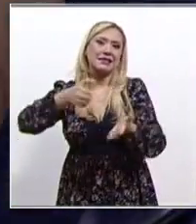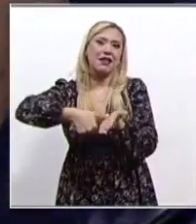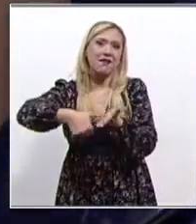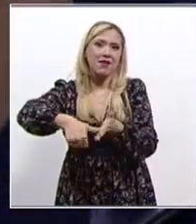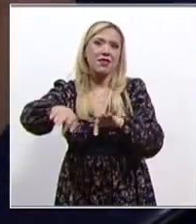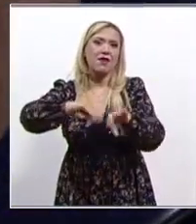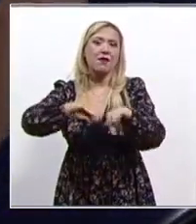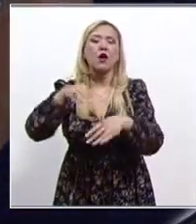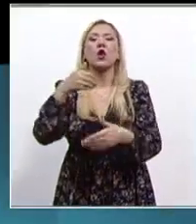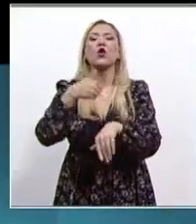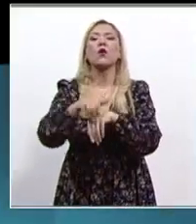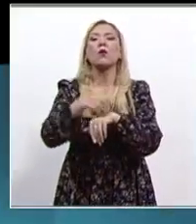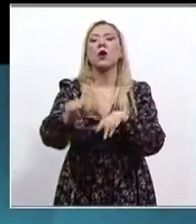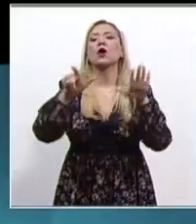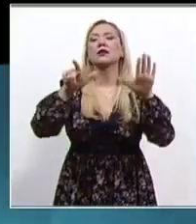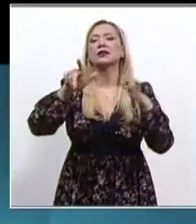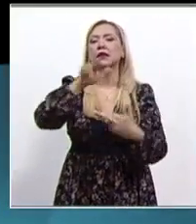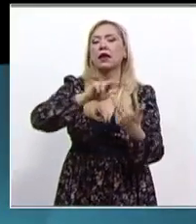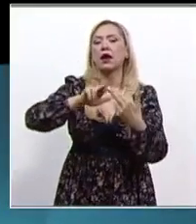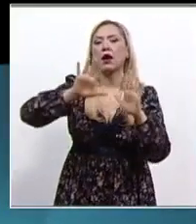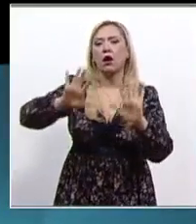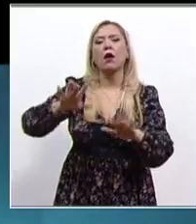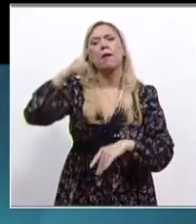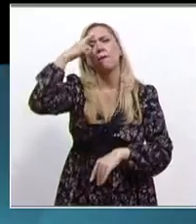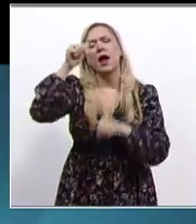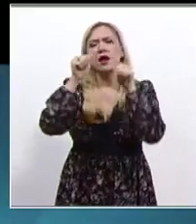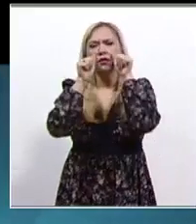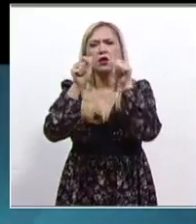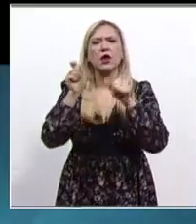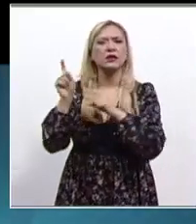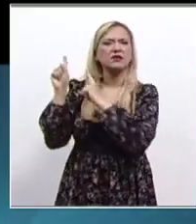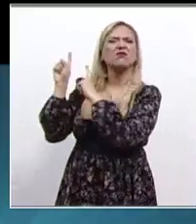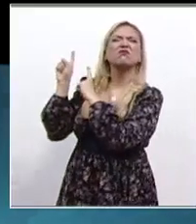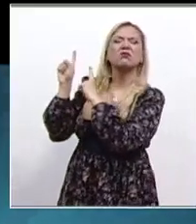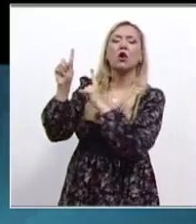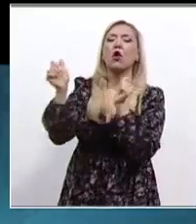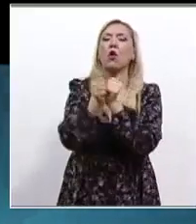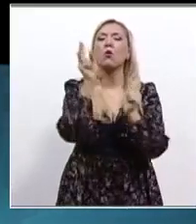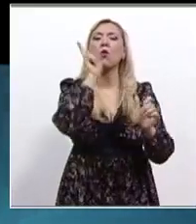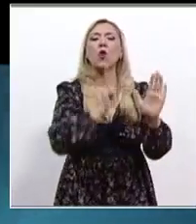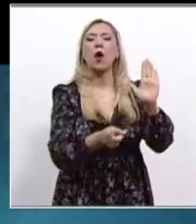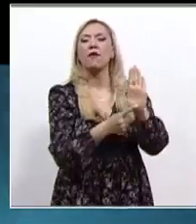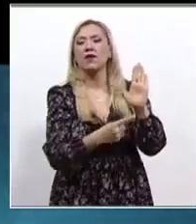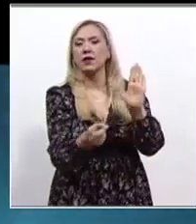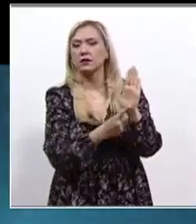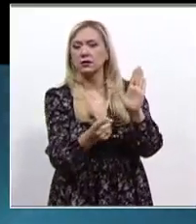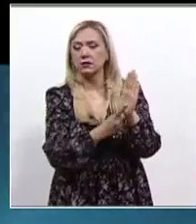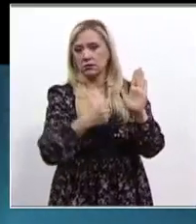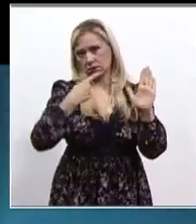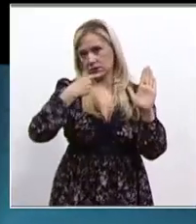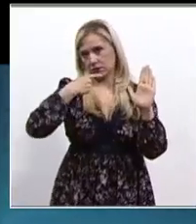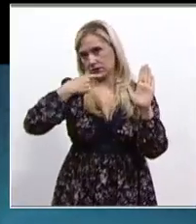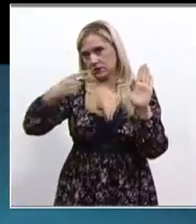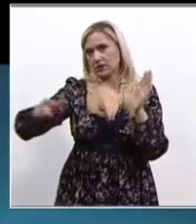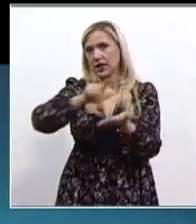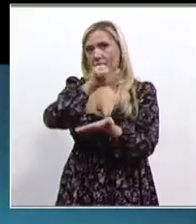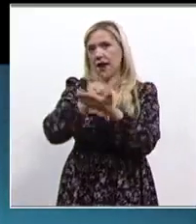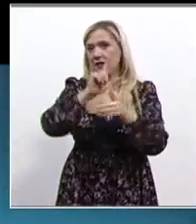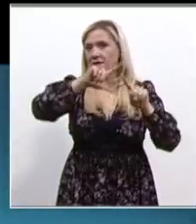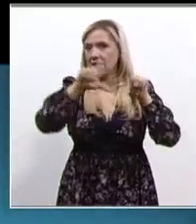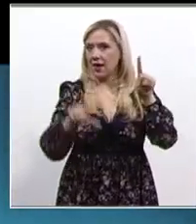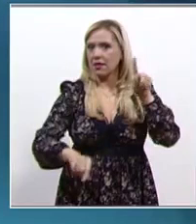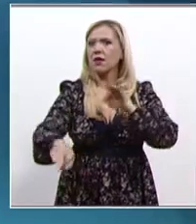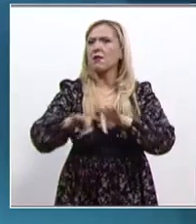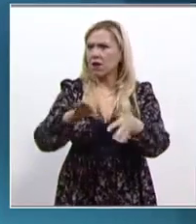del 17º Circuito en atención al principio de facilidad probatoria establecido en disposiciones de la Ley Federal del